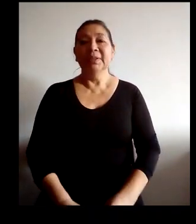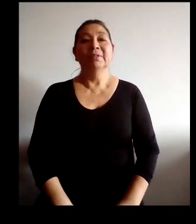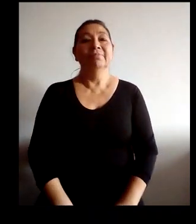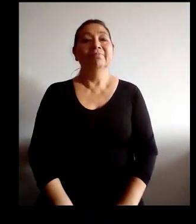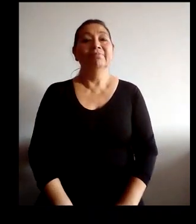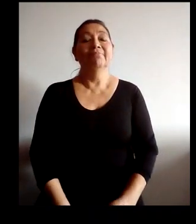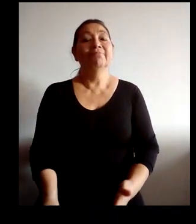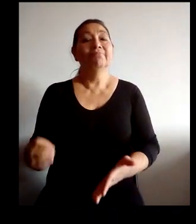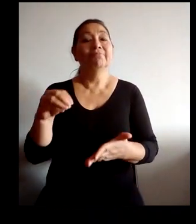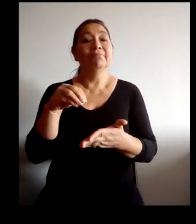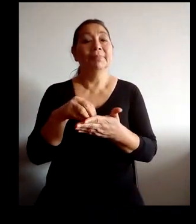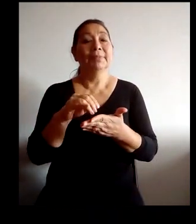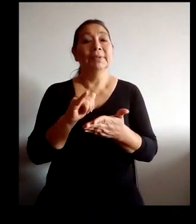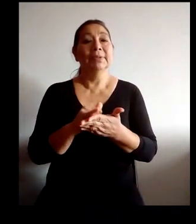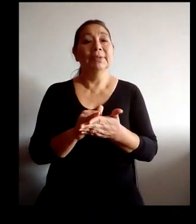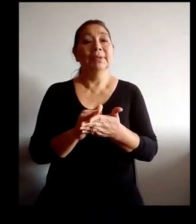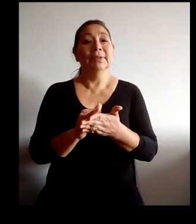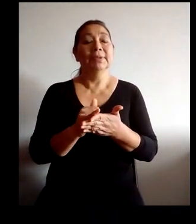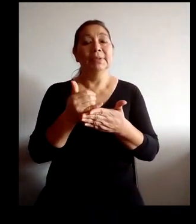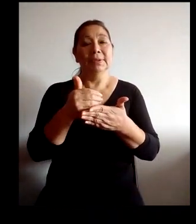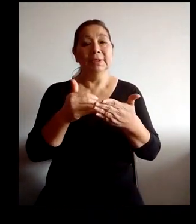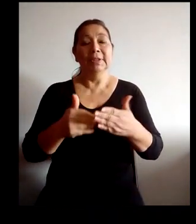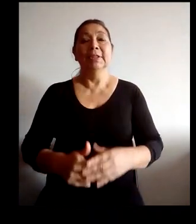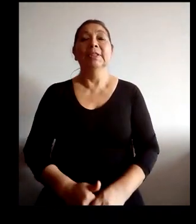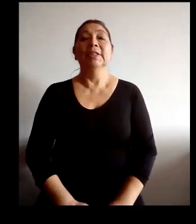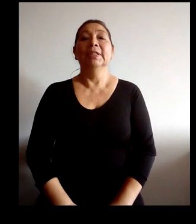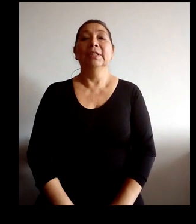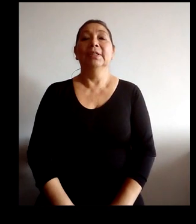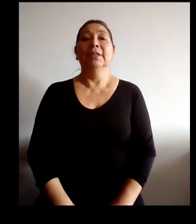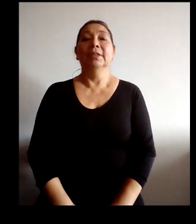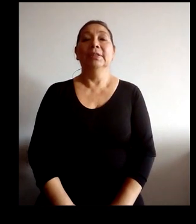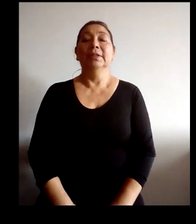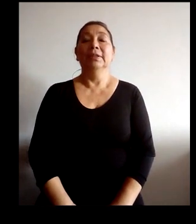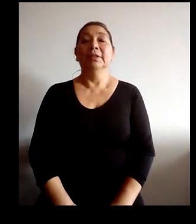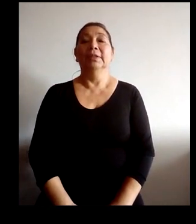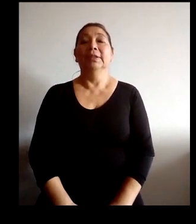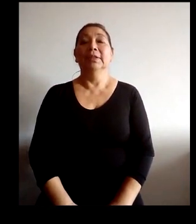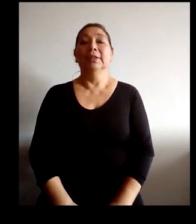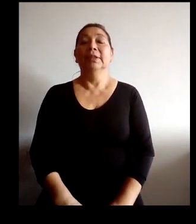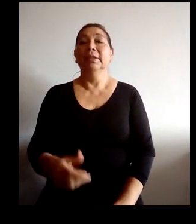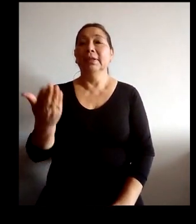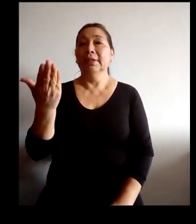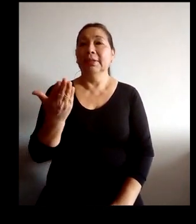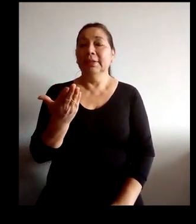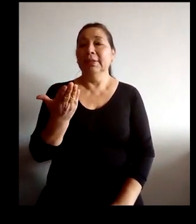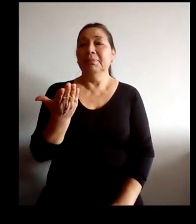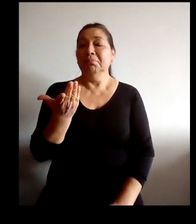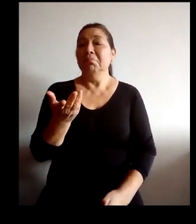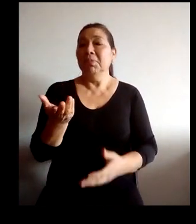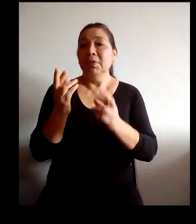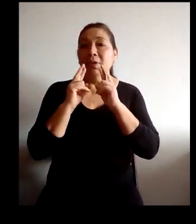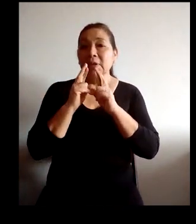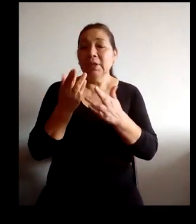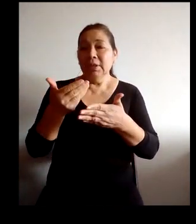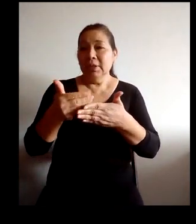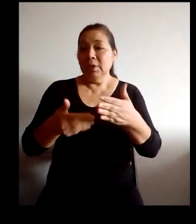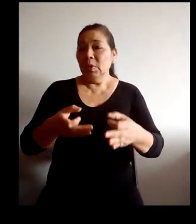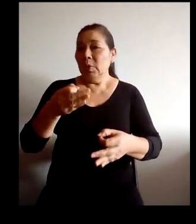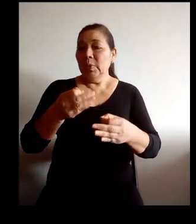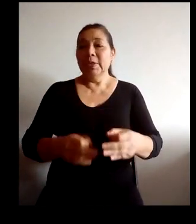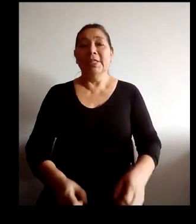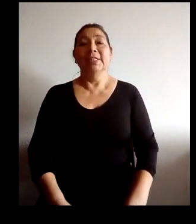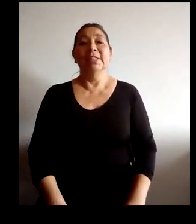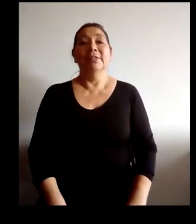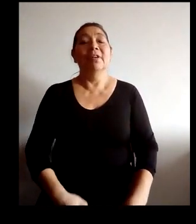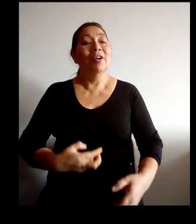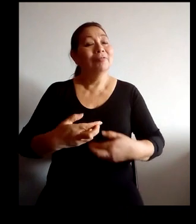vista que resolvió confirmar la sentencia de primera instancia, declaró improcedente la demanda de amparo. Esta es una demanda de amparo, otorgamiento de pensión de